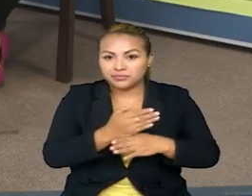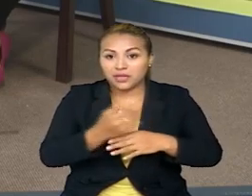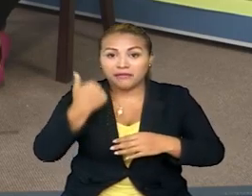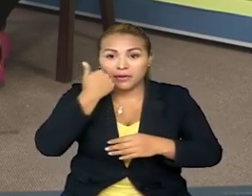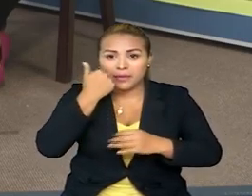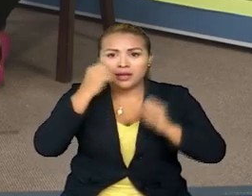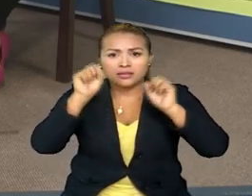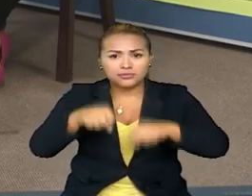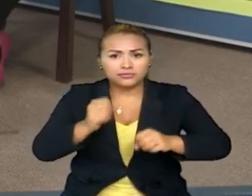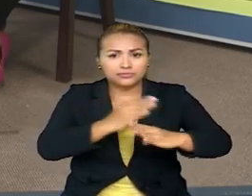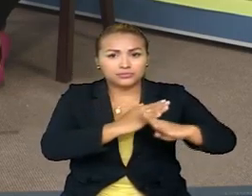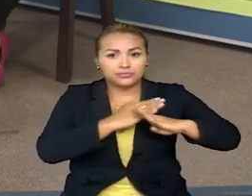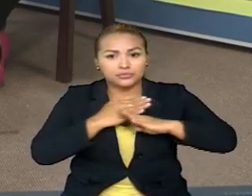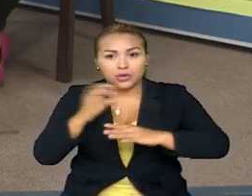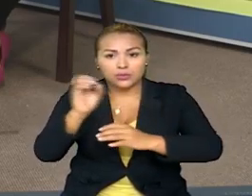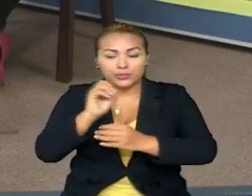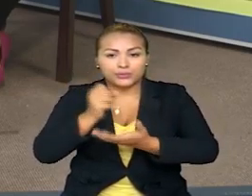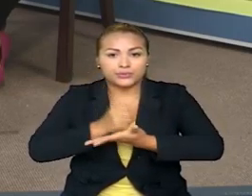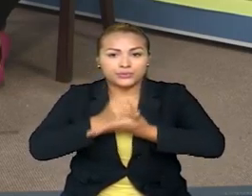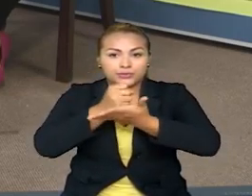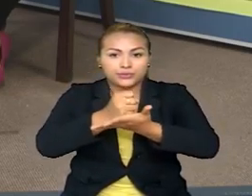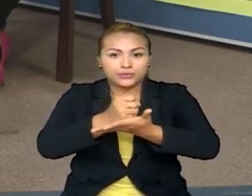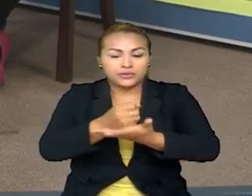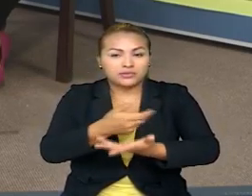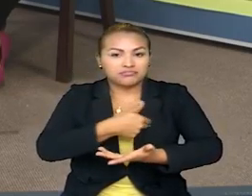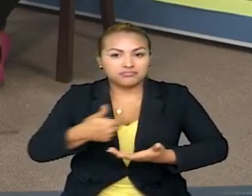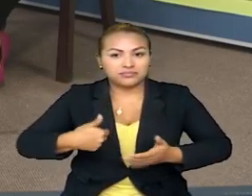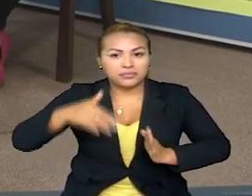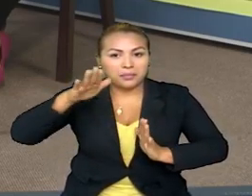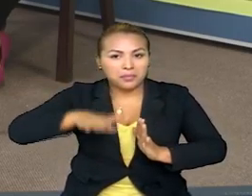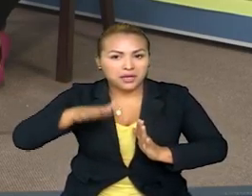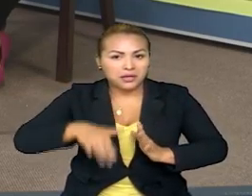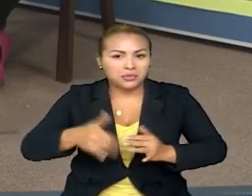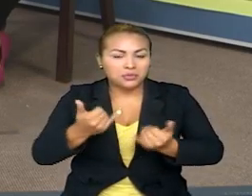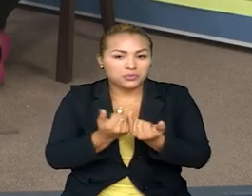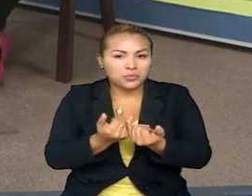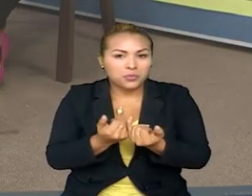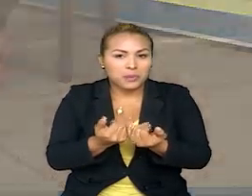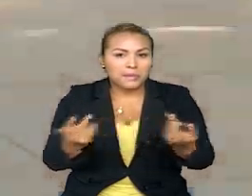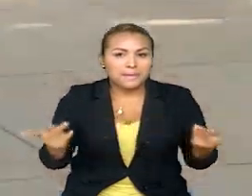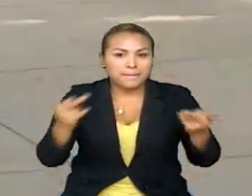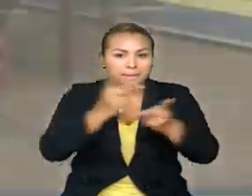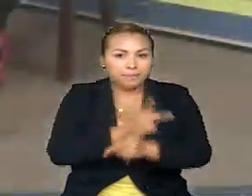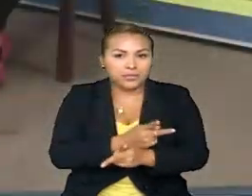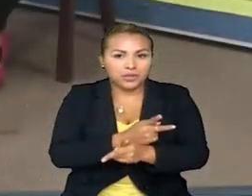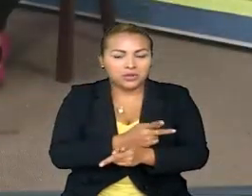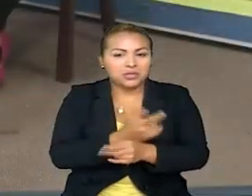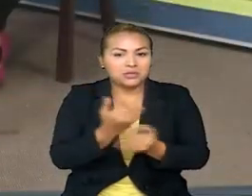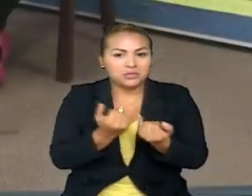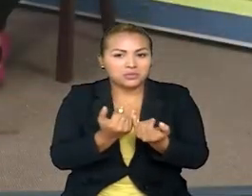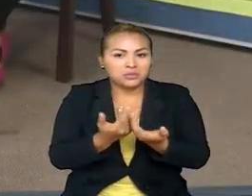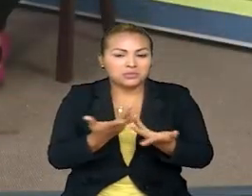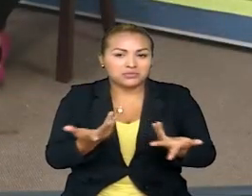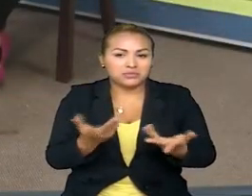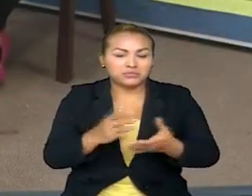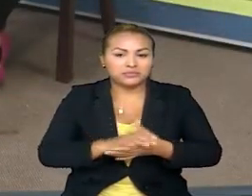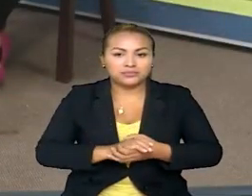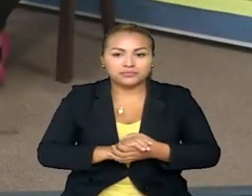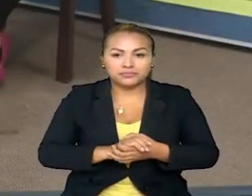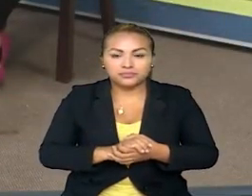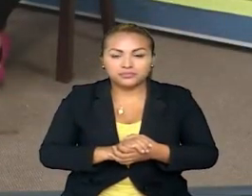prevenir o ayudar que sean menos los síntomas menos agresivos con la vida sedentaria ustedes